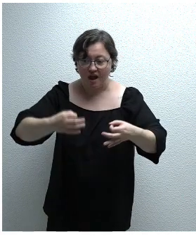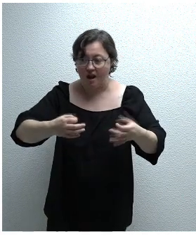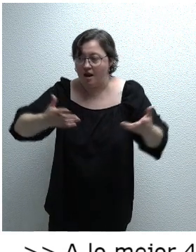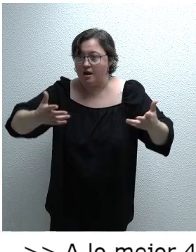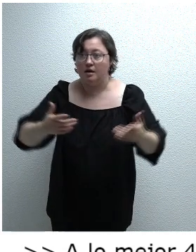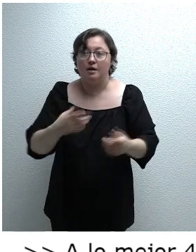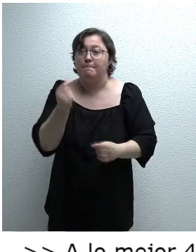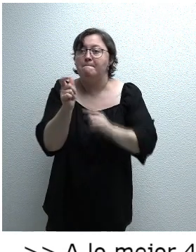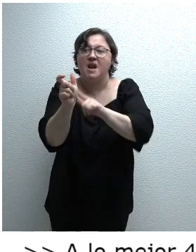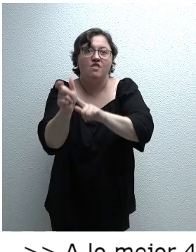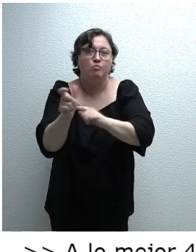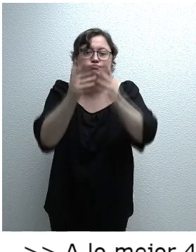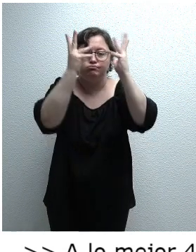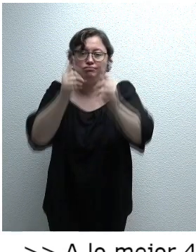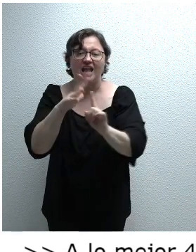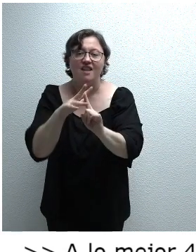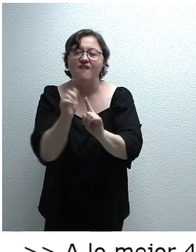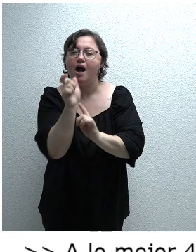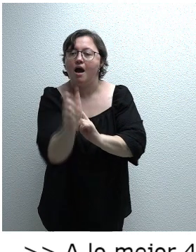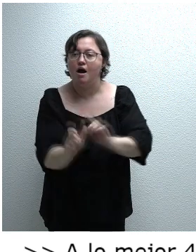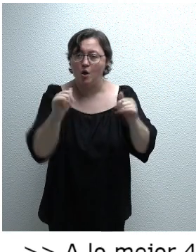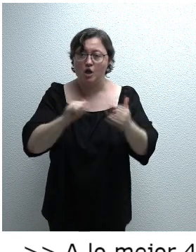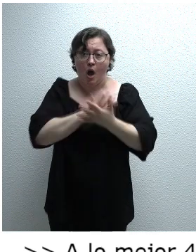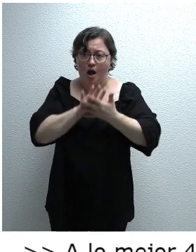tiene coste alguno. Yo muchas veces hablo y